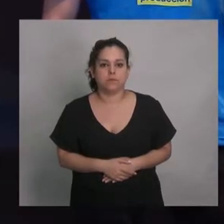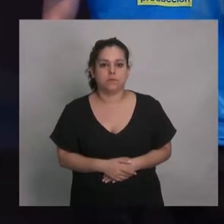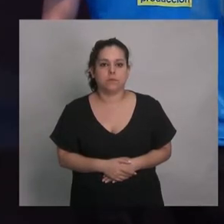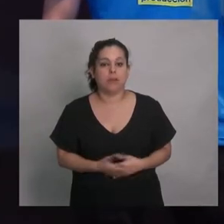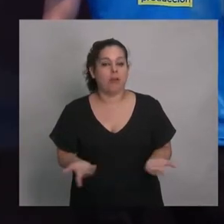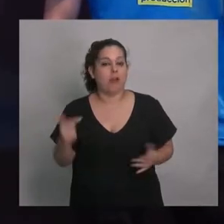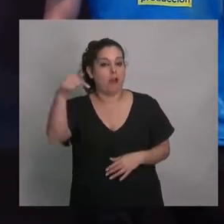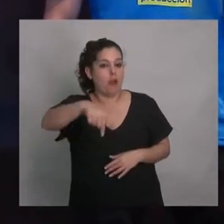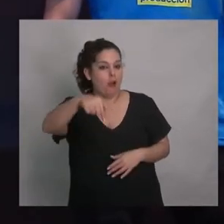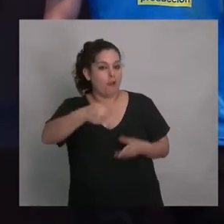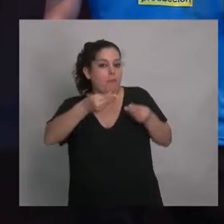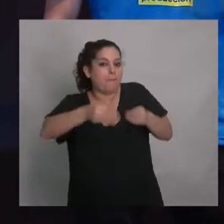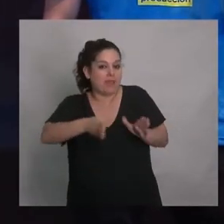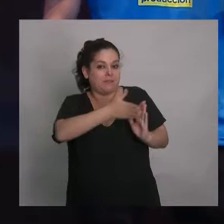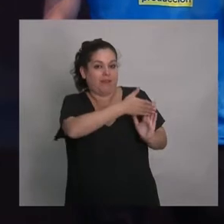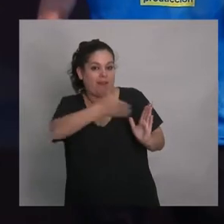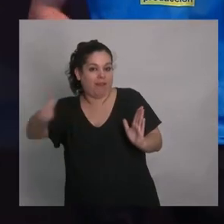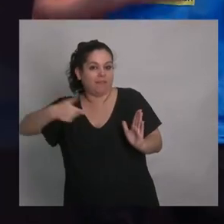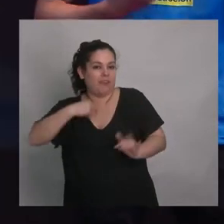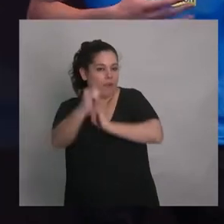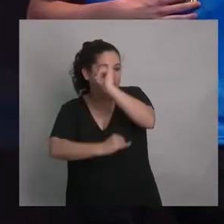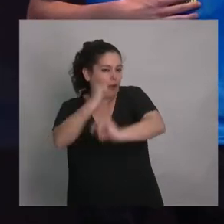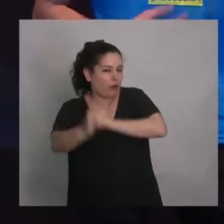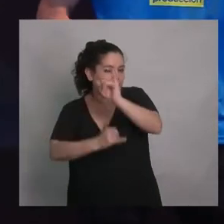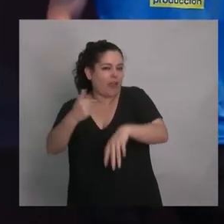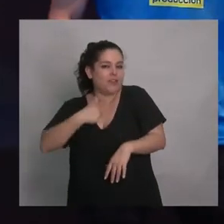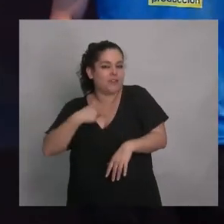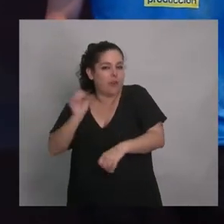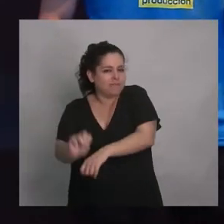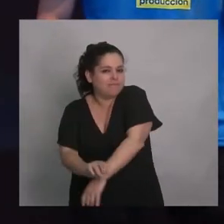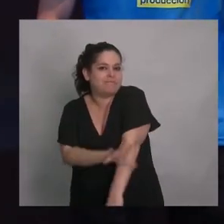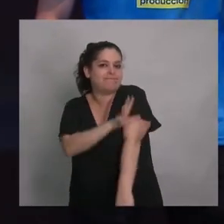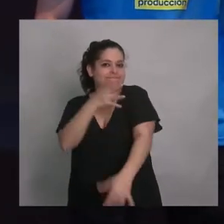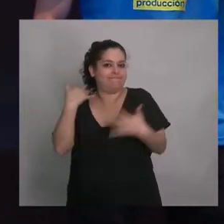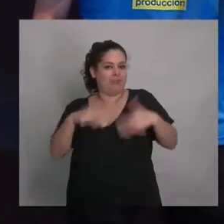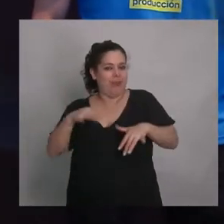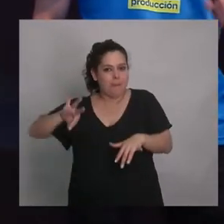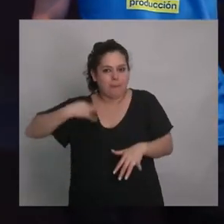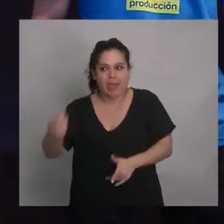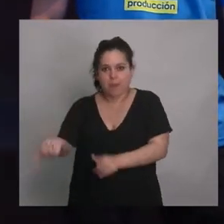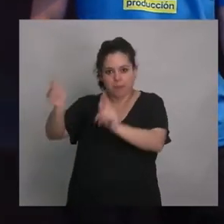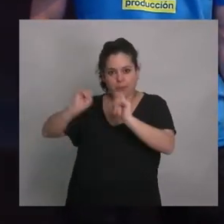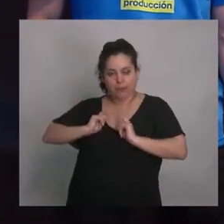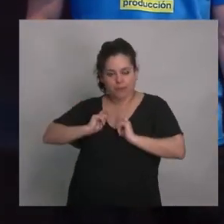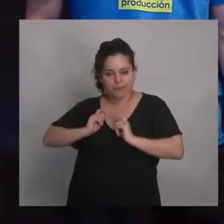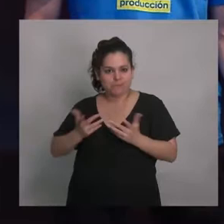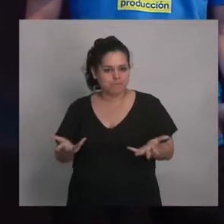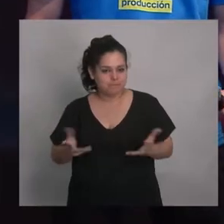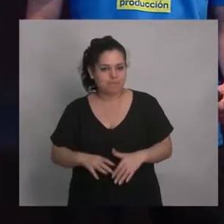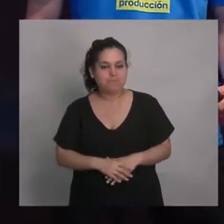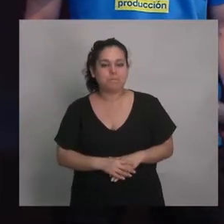hoy para empezar les voy a contar mi gran emoción de recibir este premio con